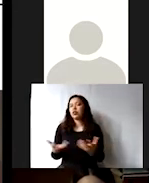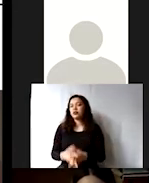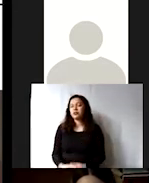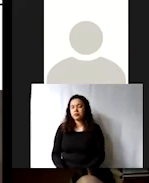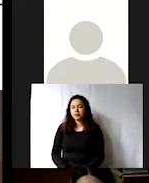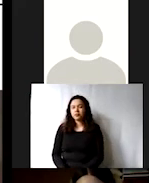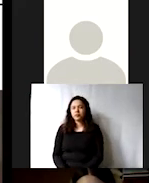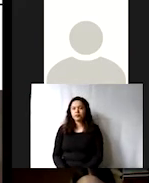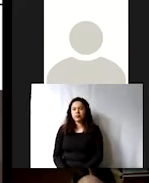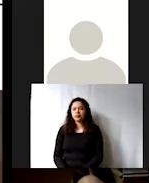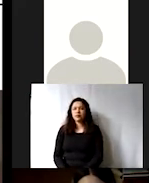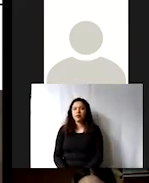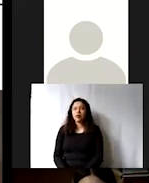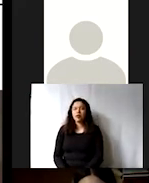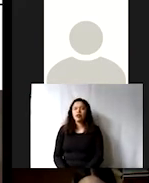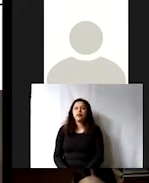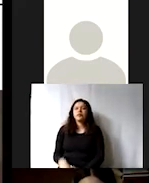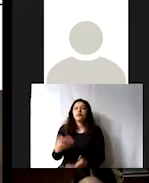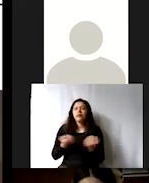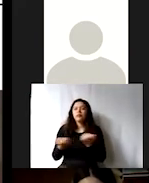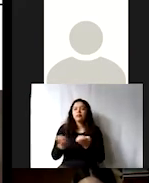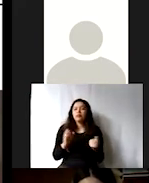No sé si alguien más haya hecho un ejercicio así.